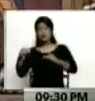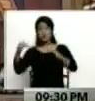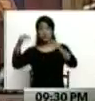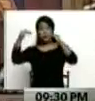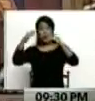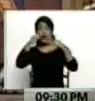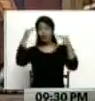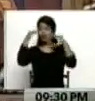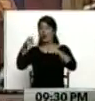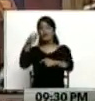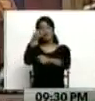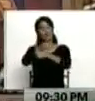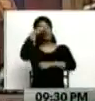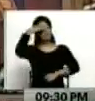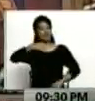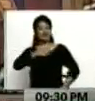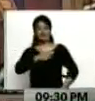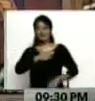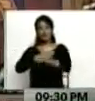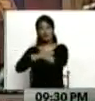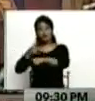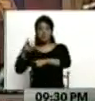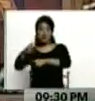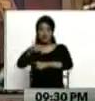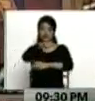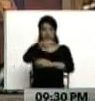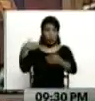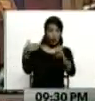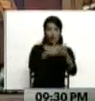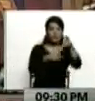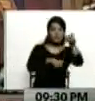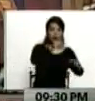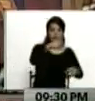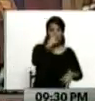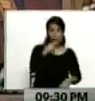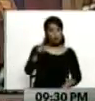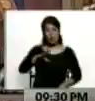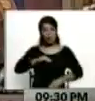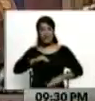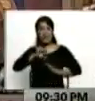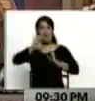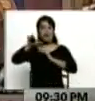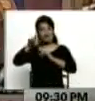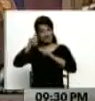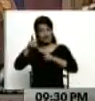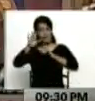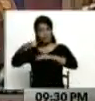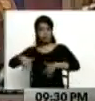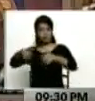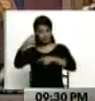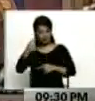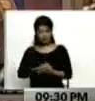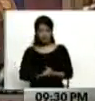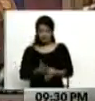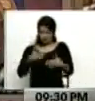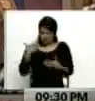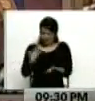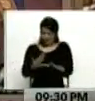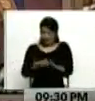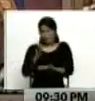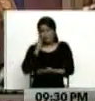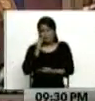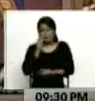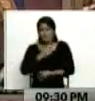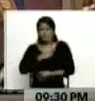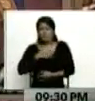disparen contra los pobres Eh Así nos hicieron a nosotros también aquí ocurrió hace poco tiempo yo lo vi